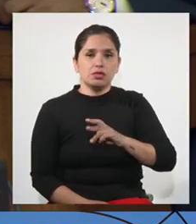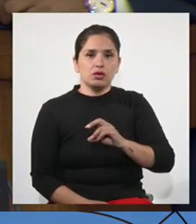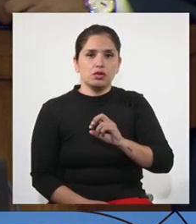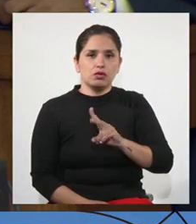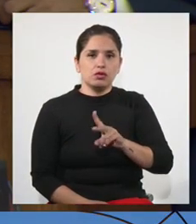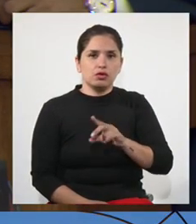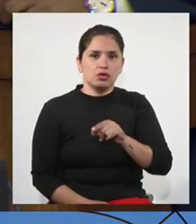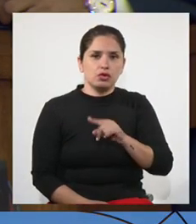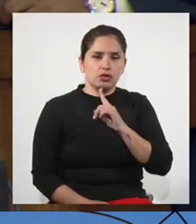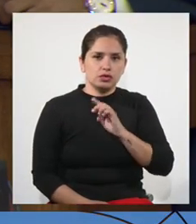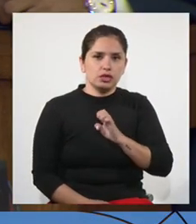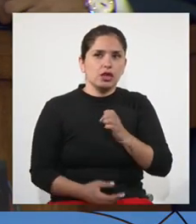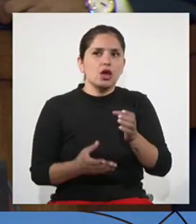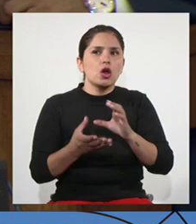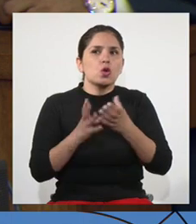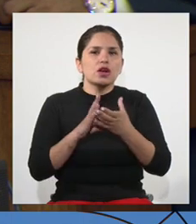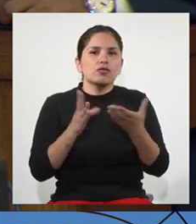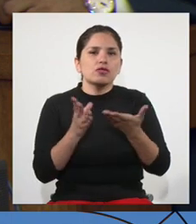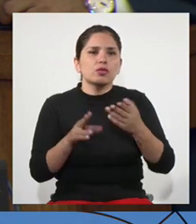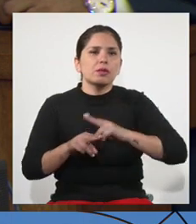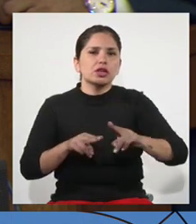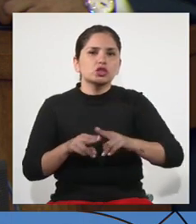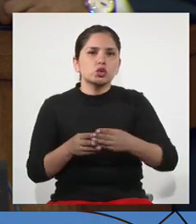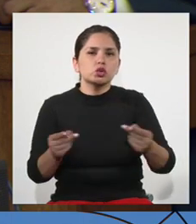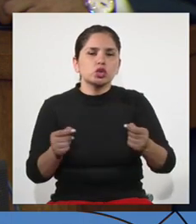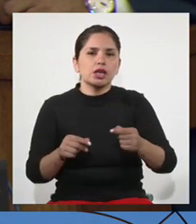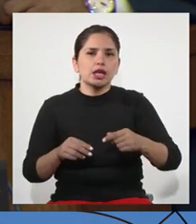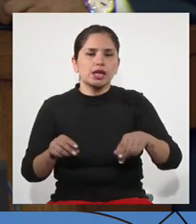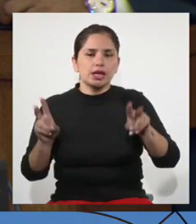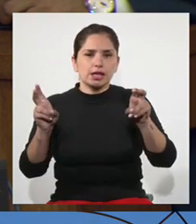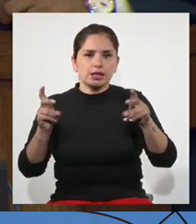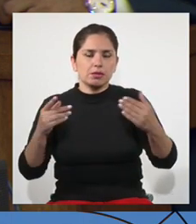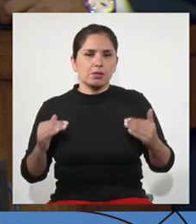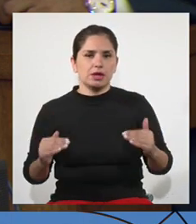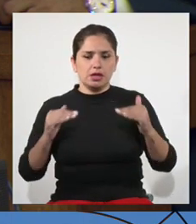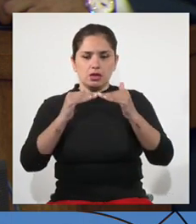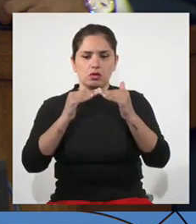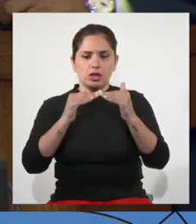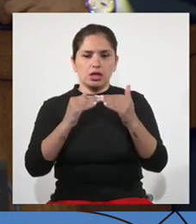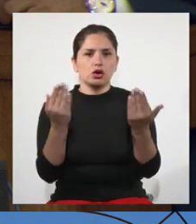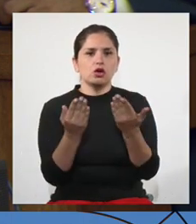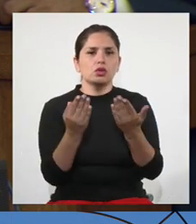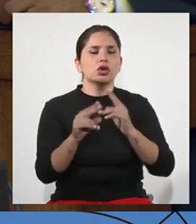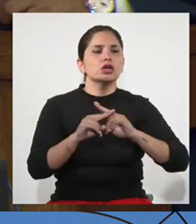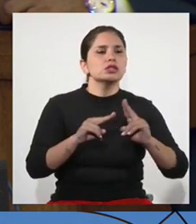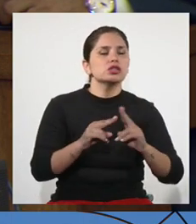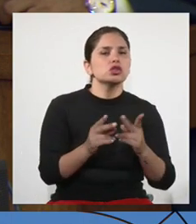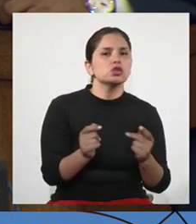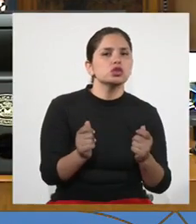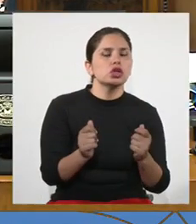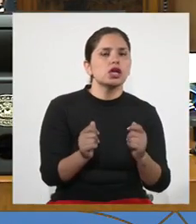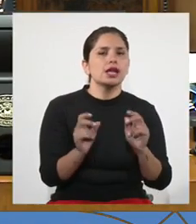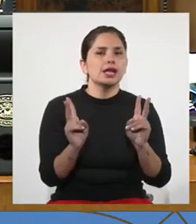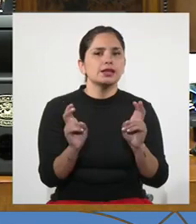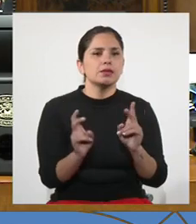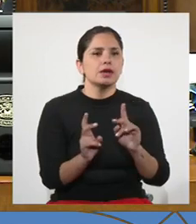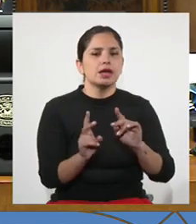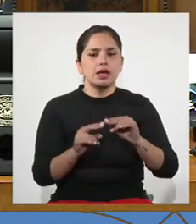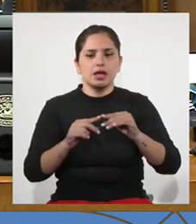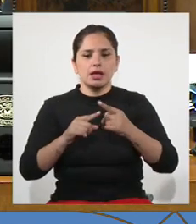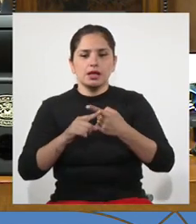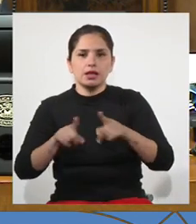pudiera resolver ese tema para equiparar la forma de regulación que existe respecto de Junji y las BTF. Y los